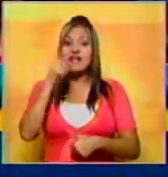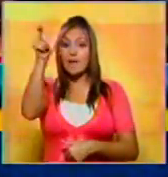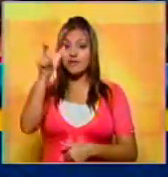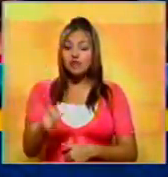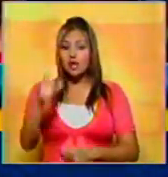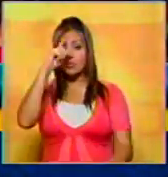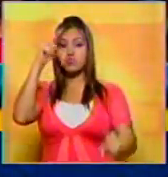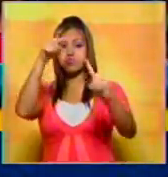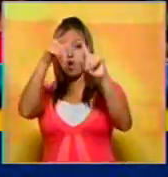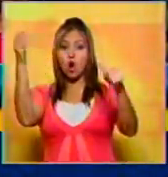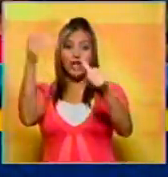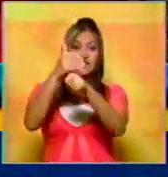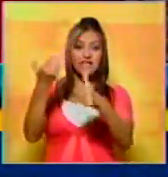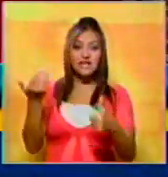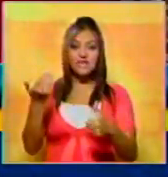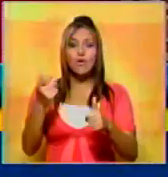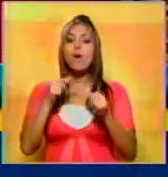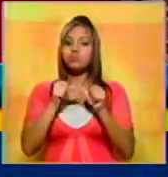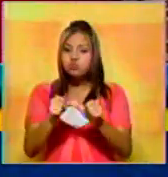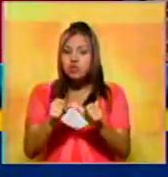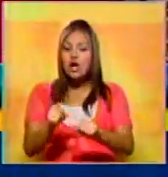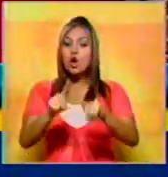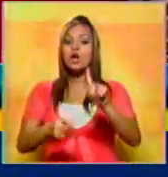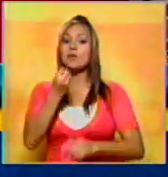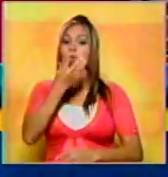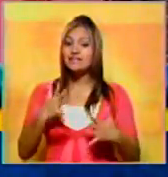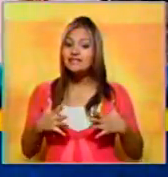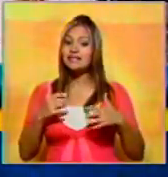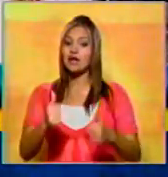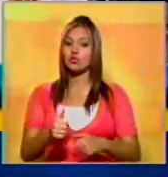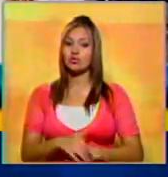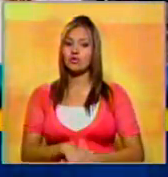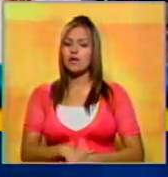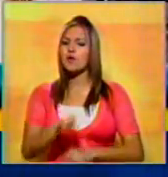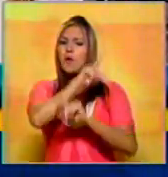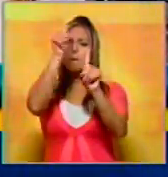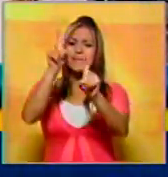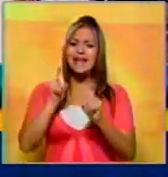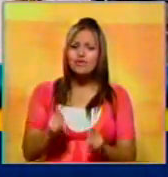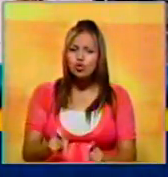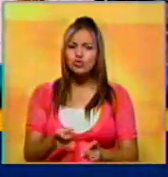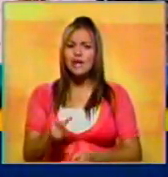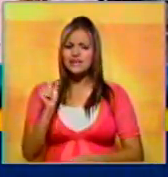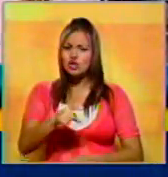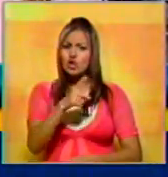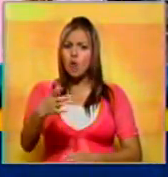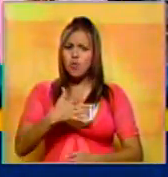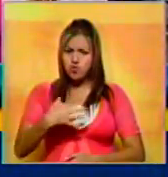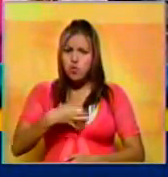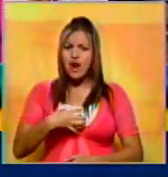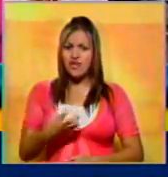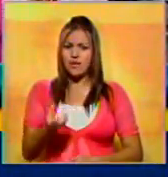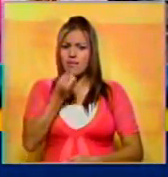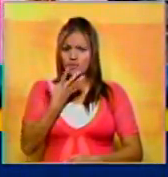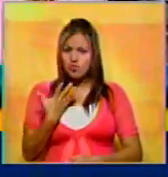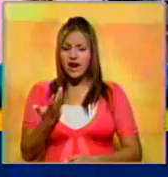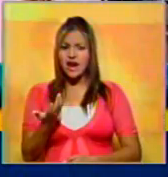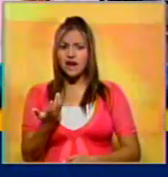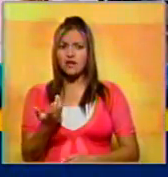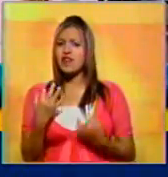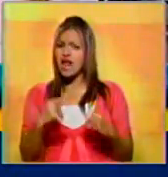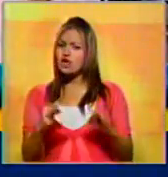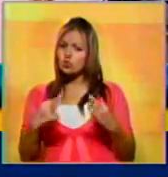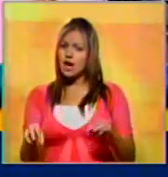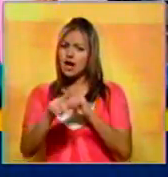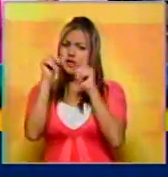para alcanzar sus metas siguiendo el camino de la salud. Y la pregunta que todos se hacen es si podemos lograr las condiciones óptimas de forma